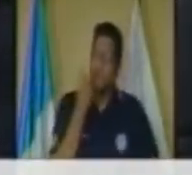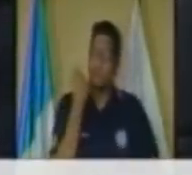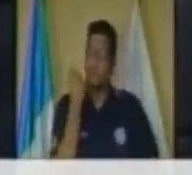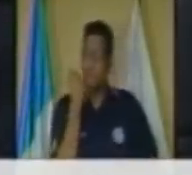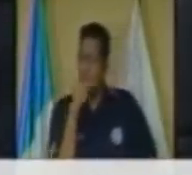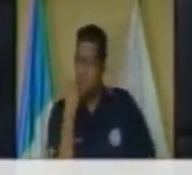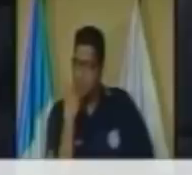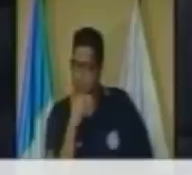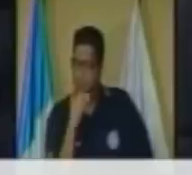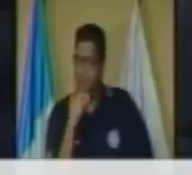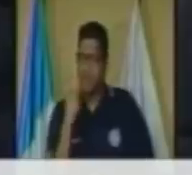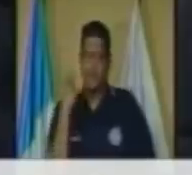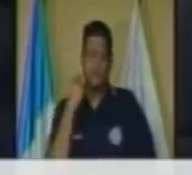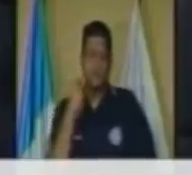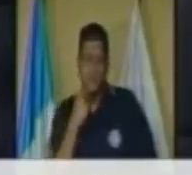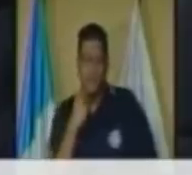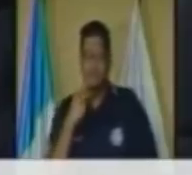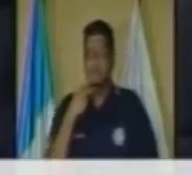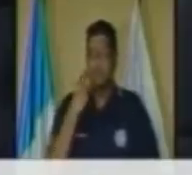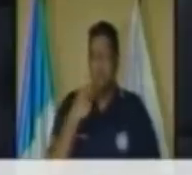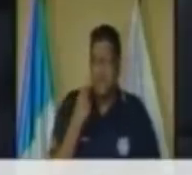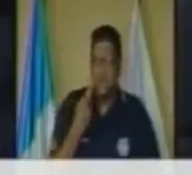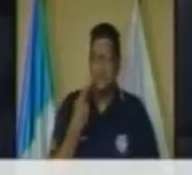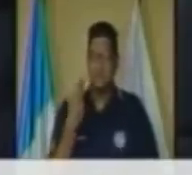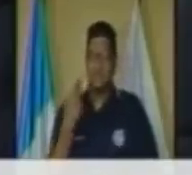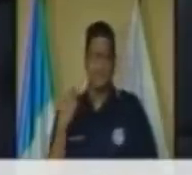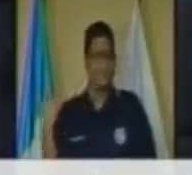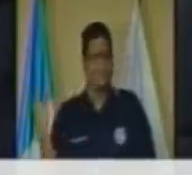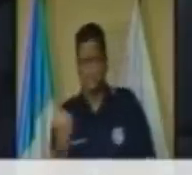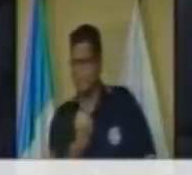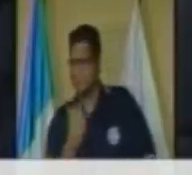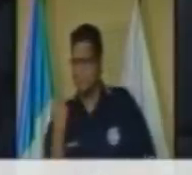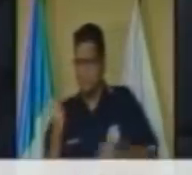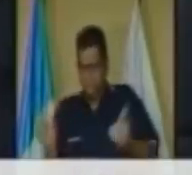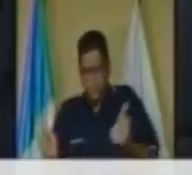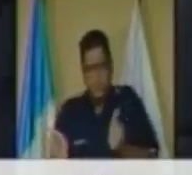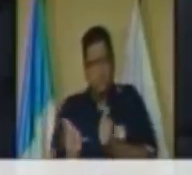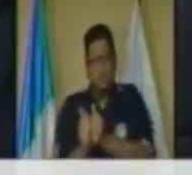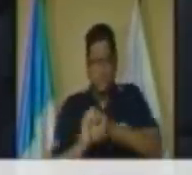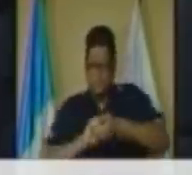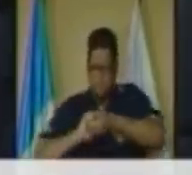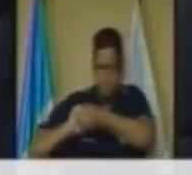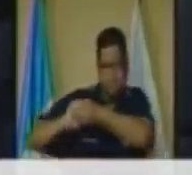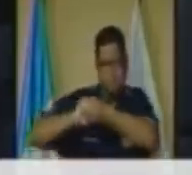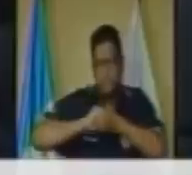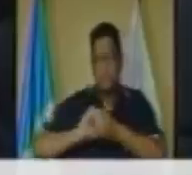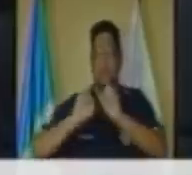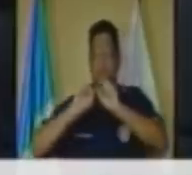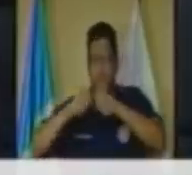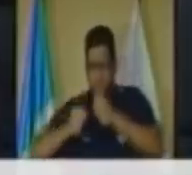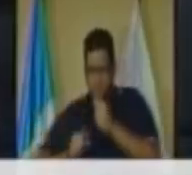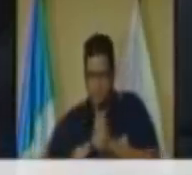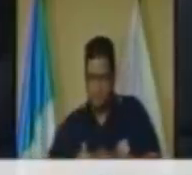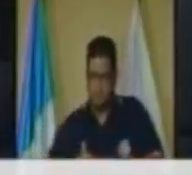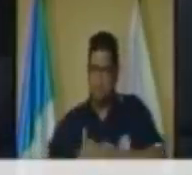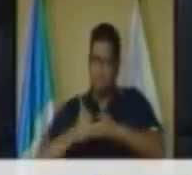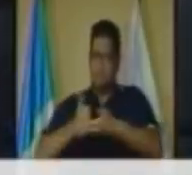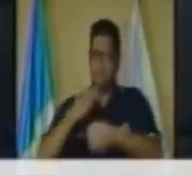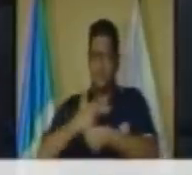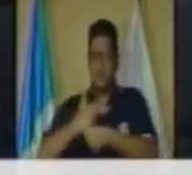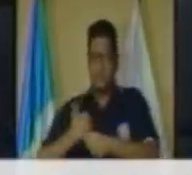deficiencias, sino que simplemente colaboremos, unámonos, porque juntos, solo juntos, vamos a poder salir de esta